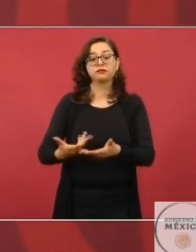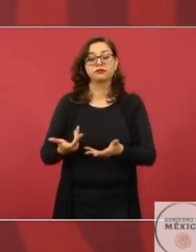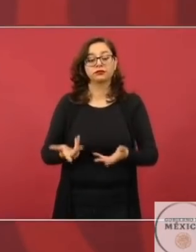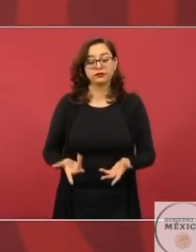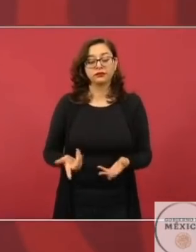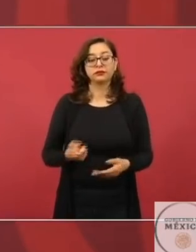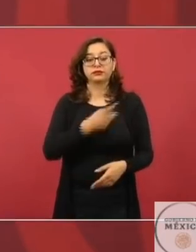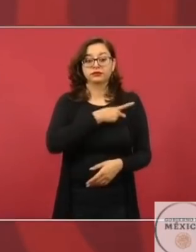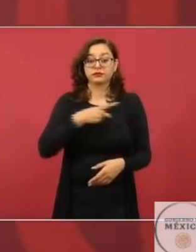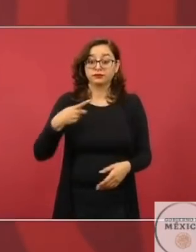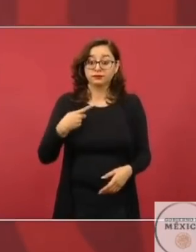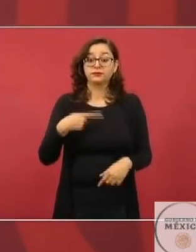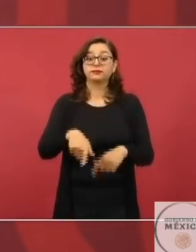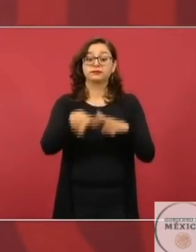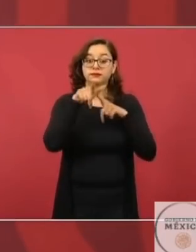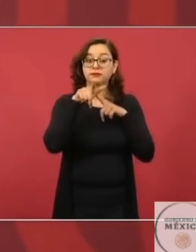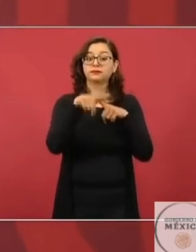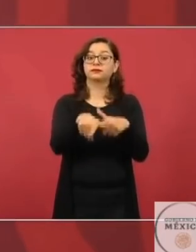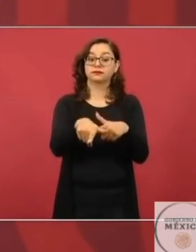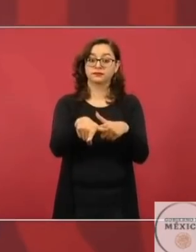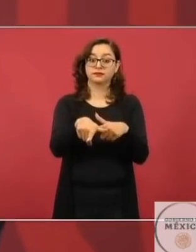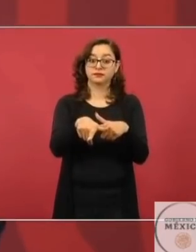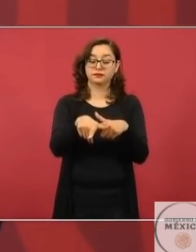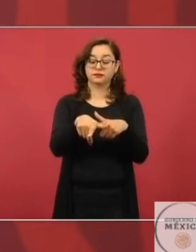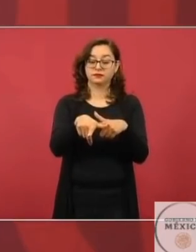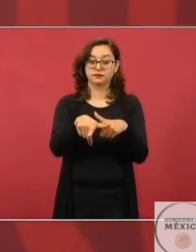que seguir